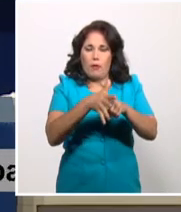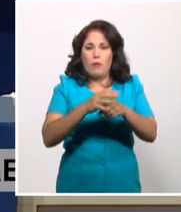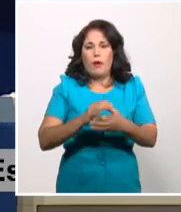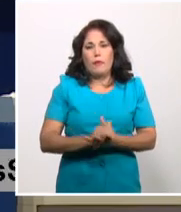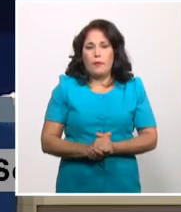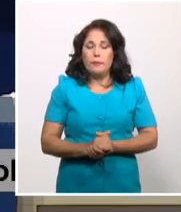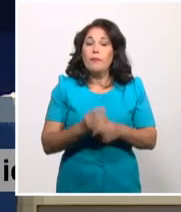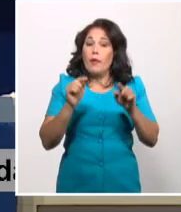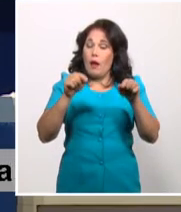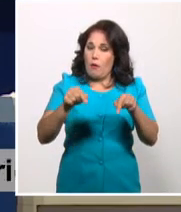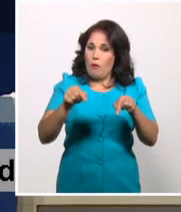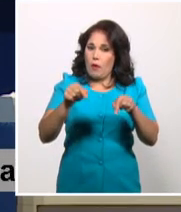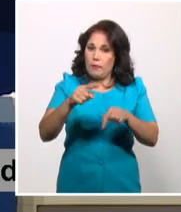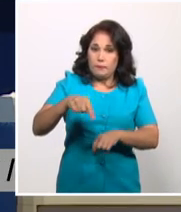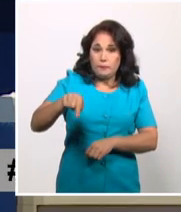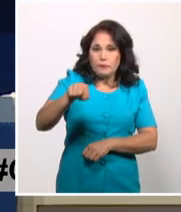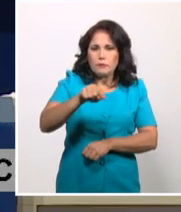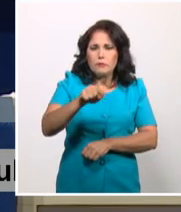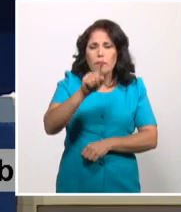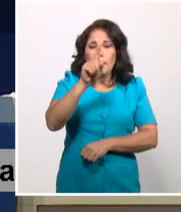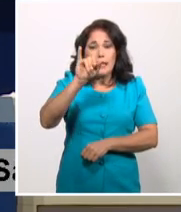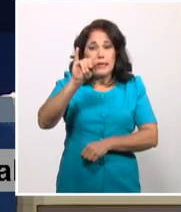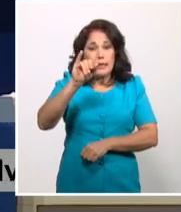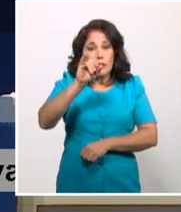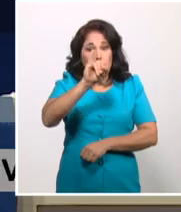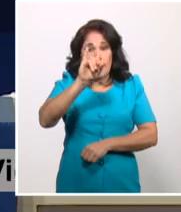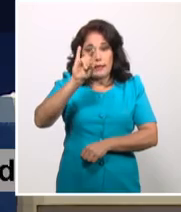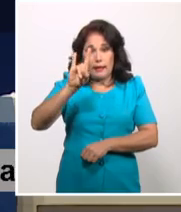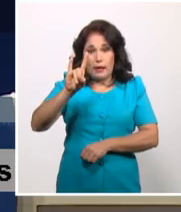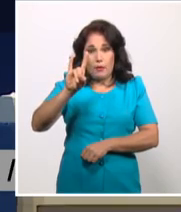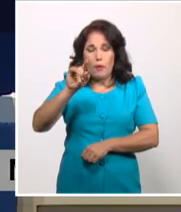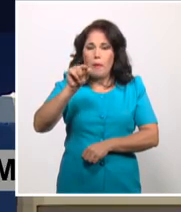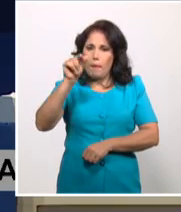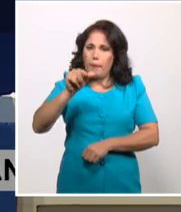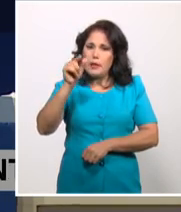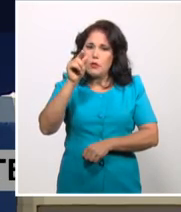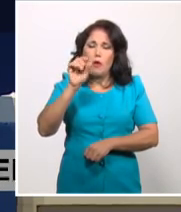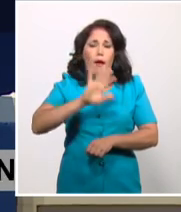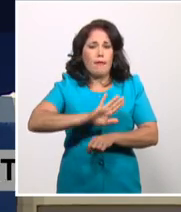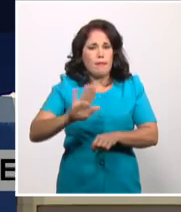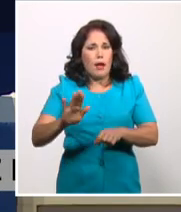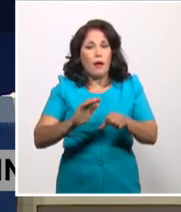Ahora, de los 669 pacientes diagnosticados con la enfermedad,